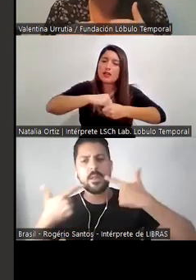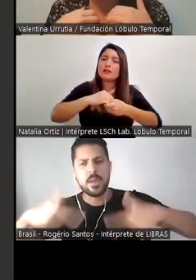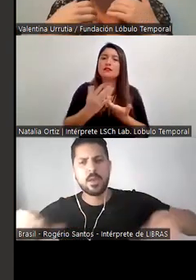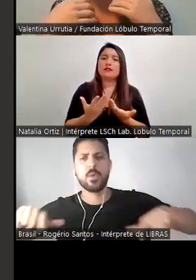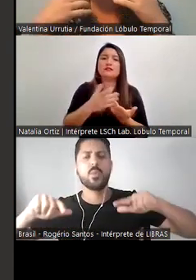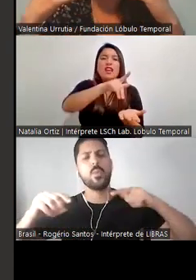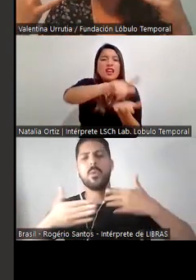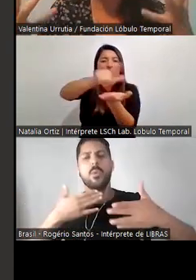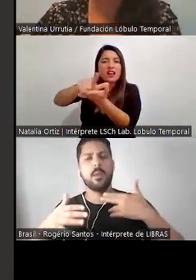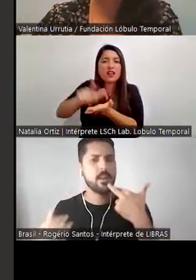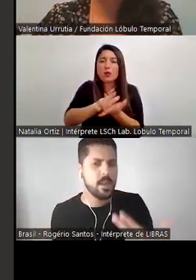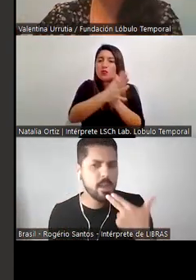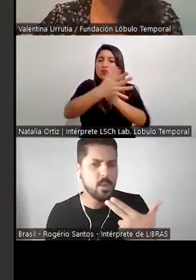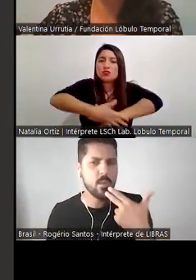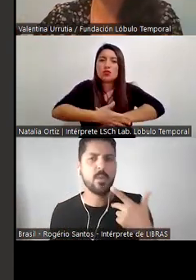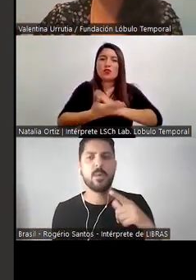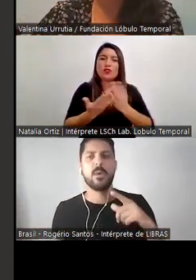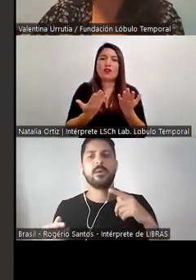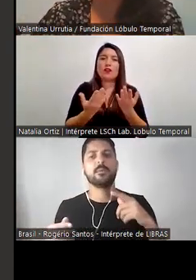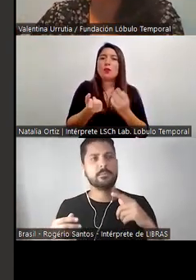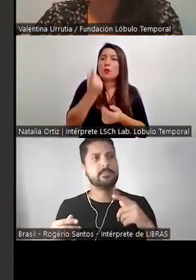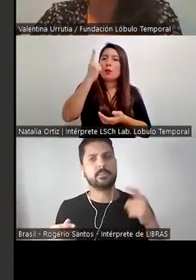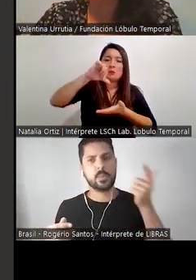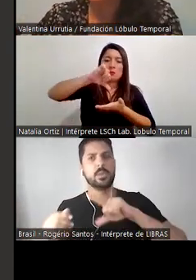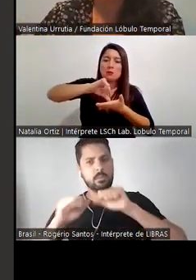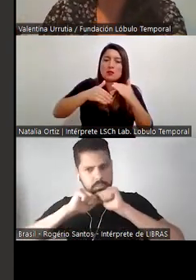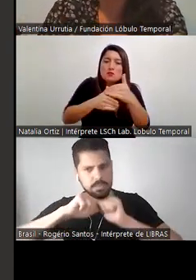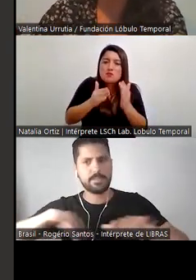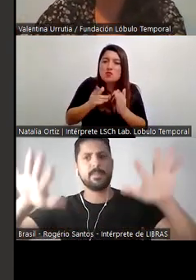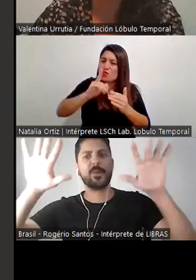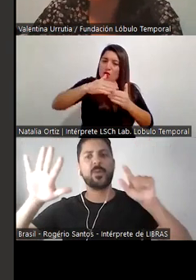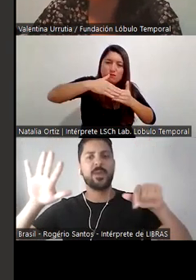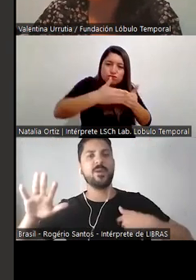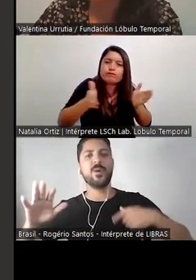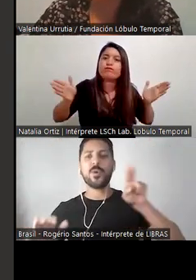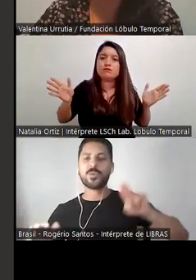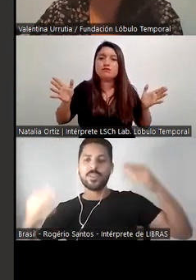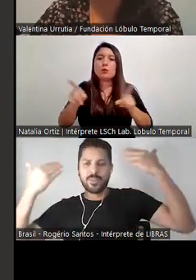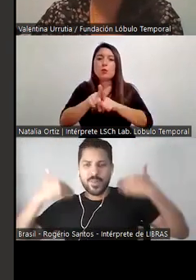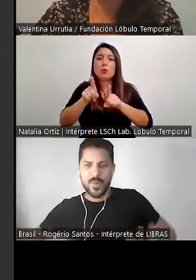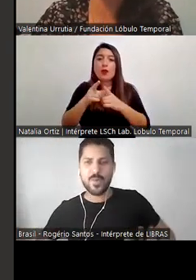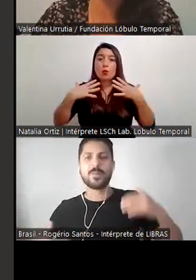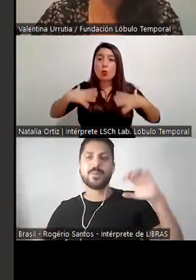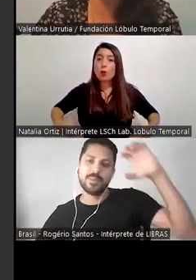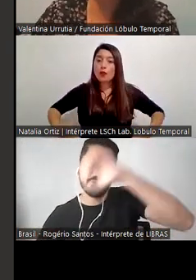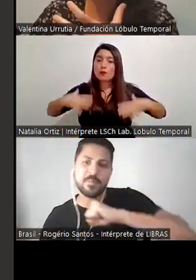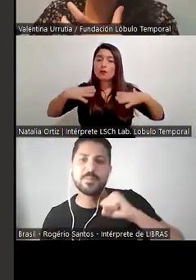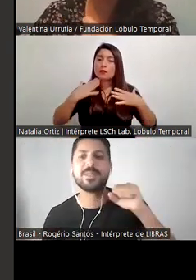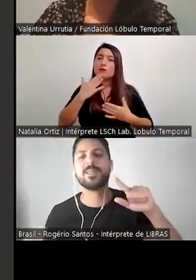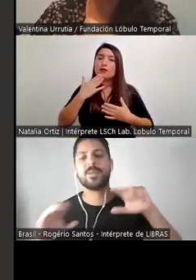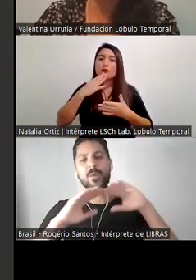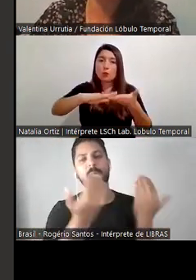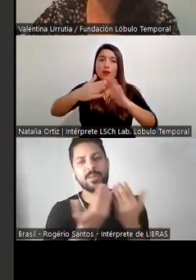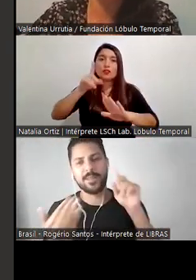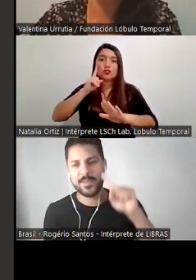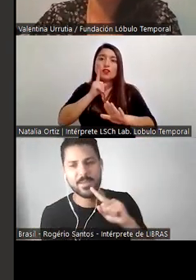idiomas, traspasando fronteras, y finalmente utilizando nuestro cuerpo y aprendiendo también de la comunidad sorda